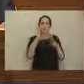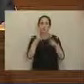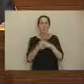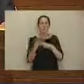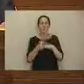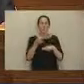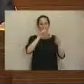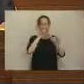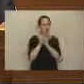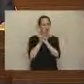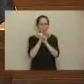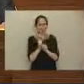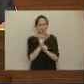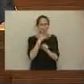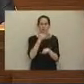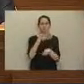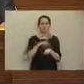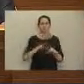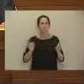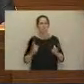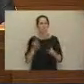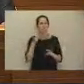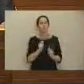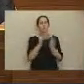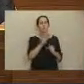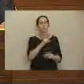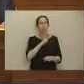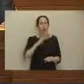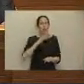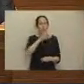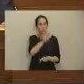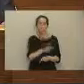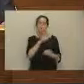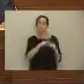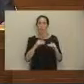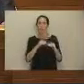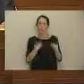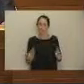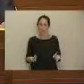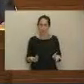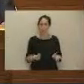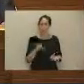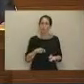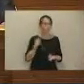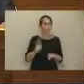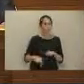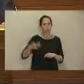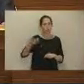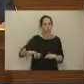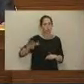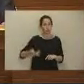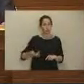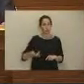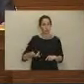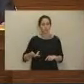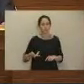patológicas de dependencia y favoreciendo la adquisición de autonomía por parte del paciente. Este es un aspecto importante, pues